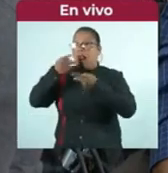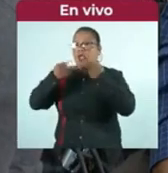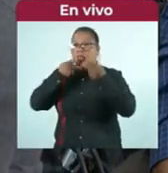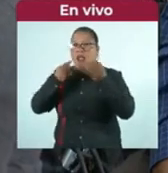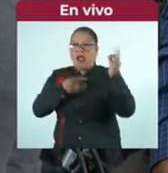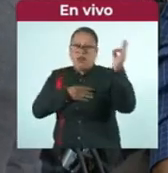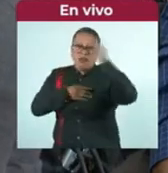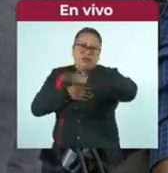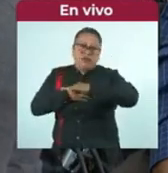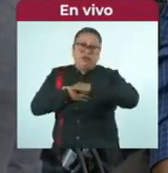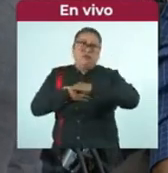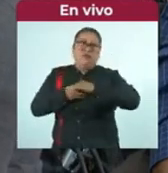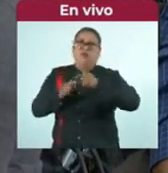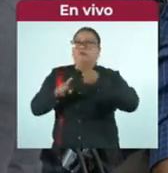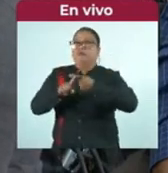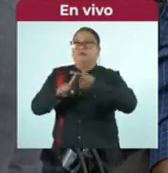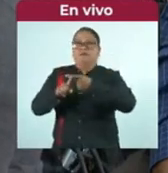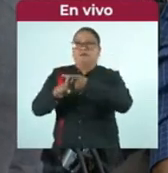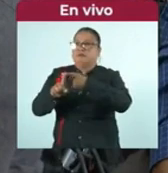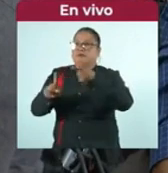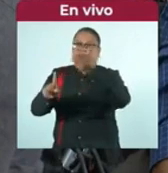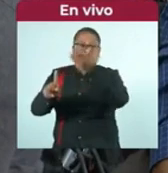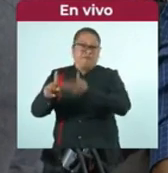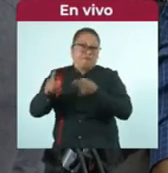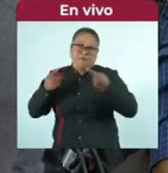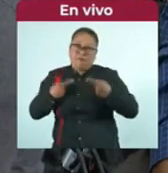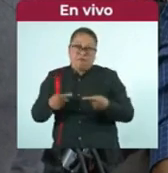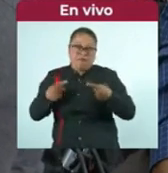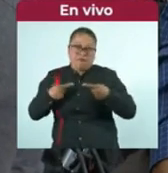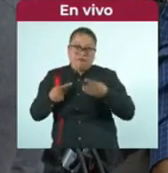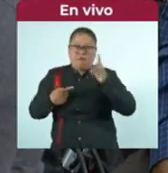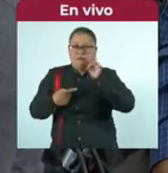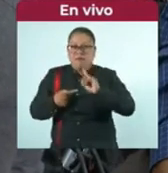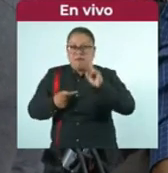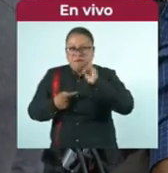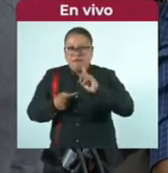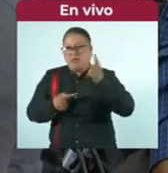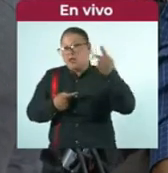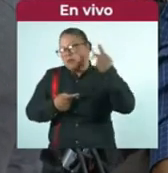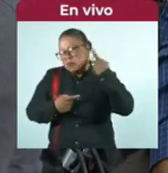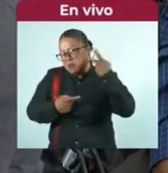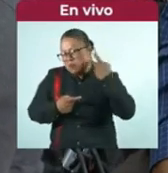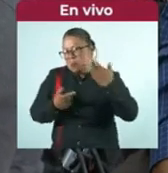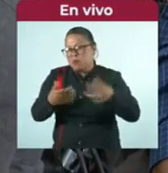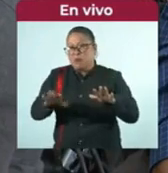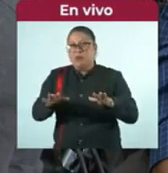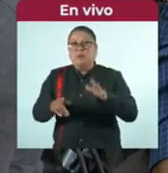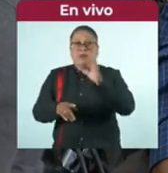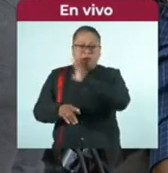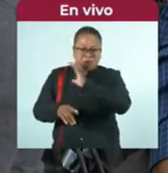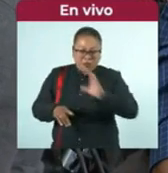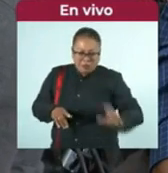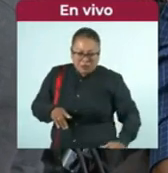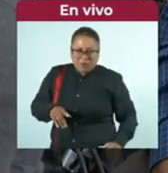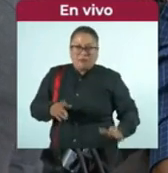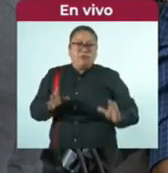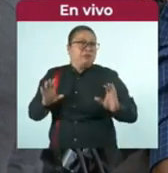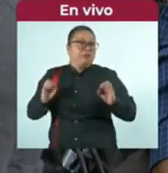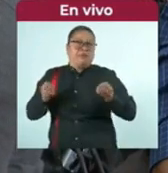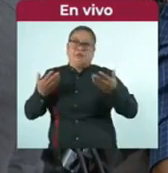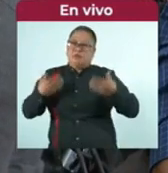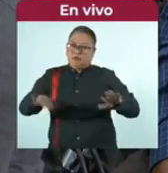otras cosas a cualquier mujer política, candidata y otras